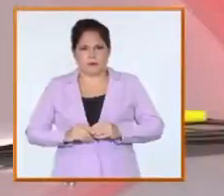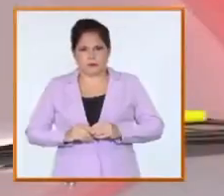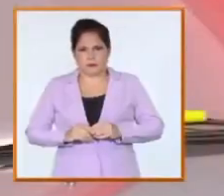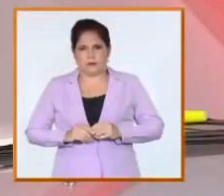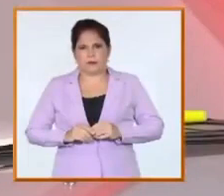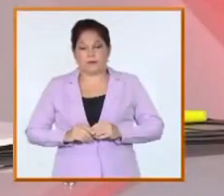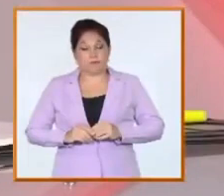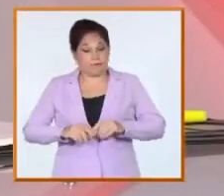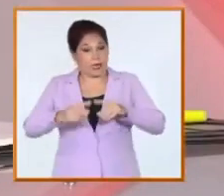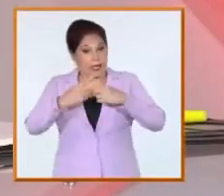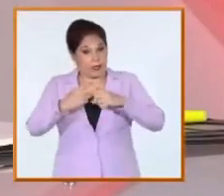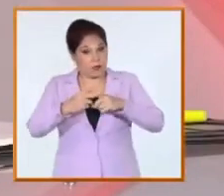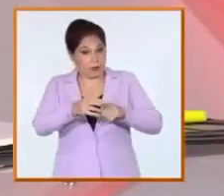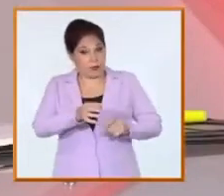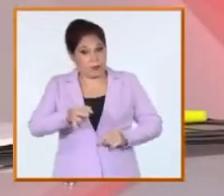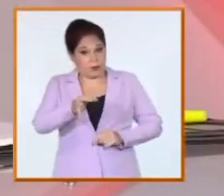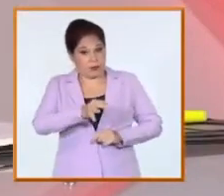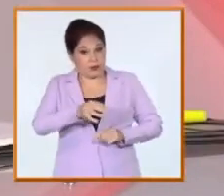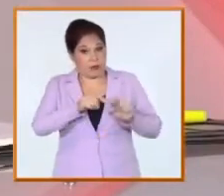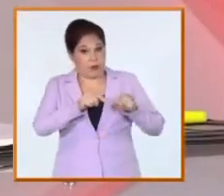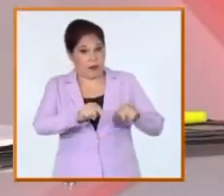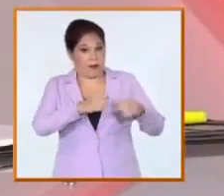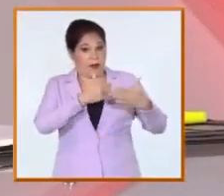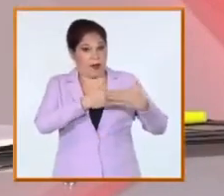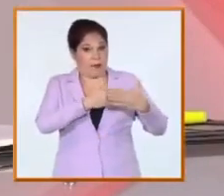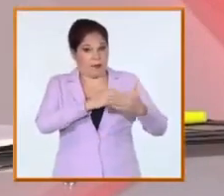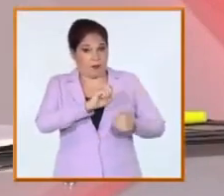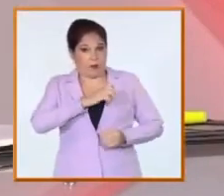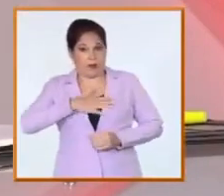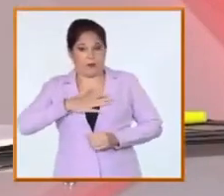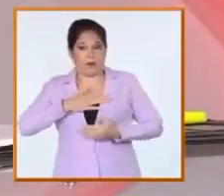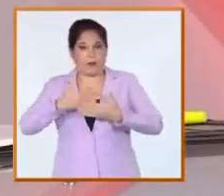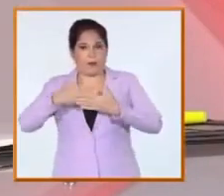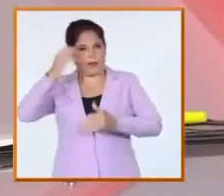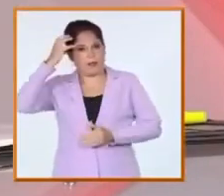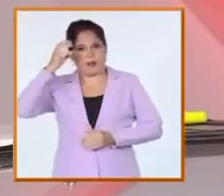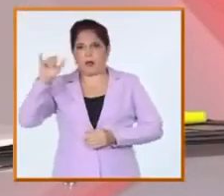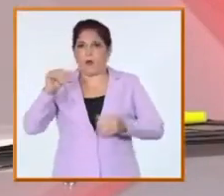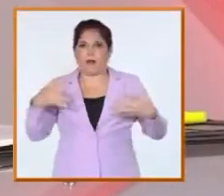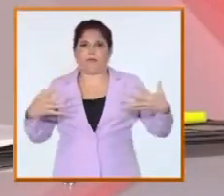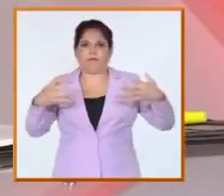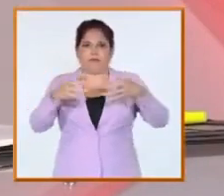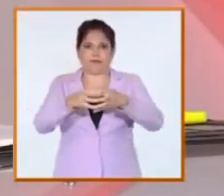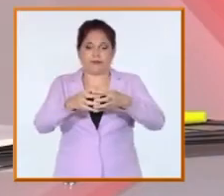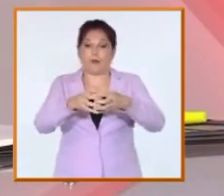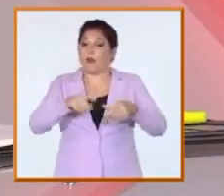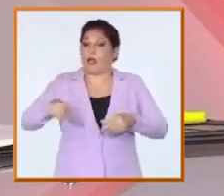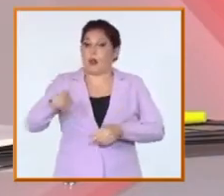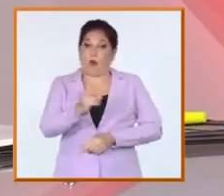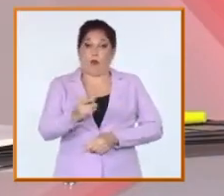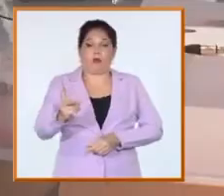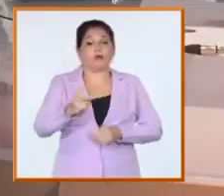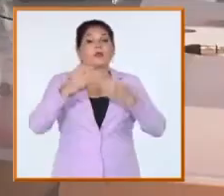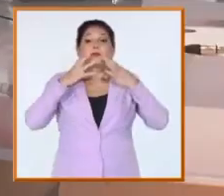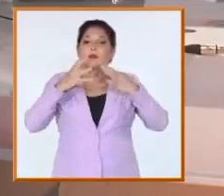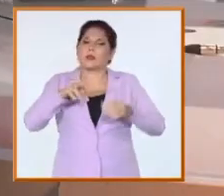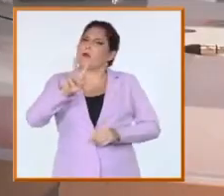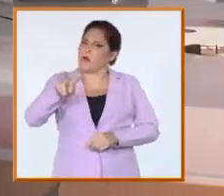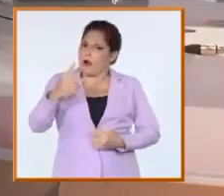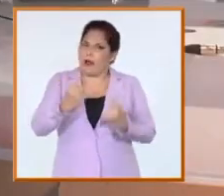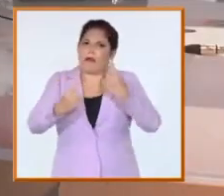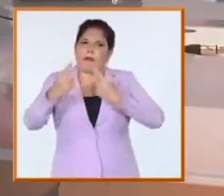no la solución local combinación de actores económicos creo que es parte también de esa manera que tenemos que buscar